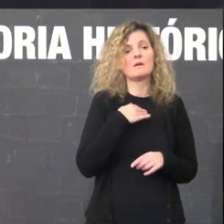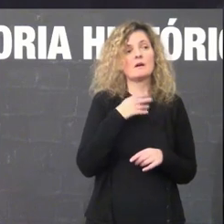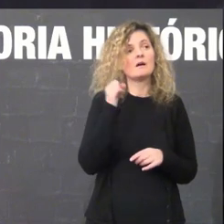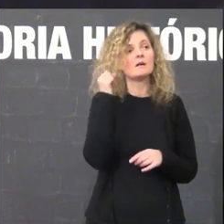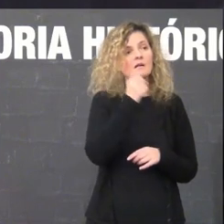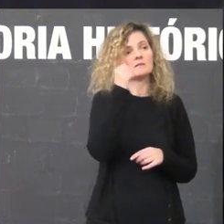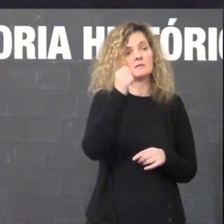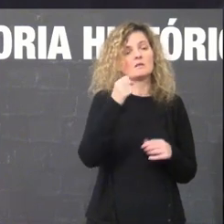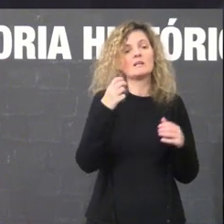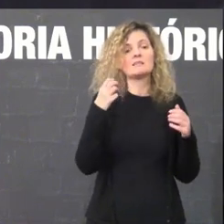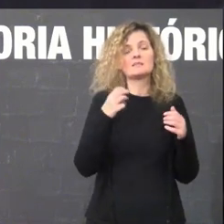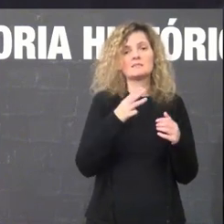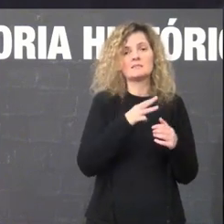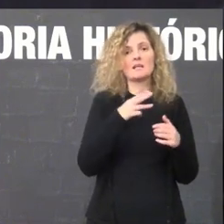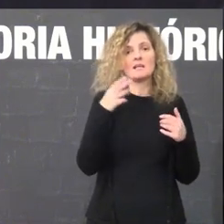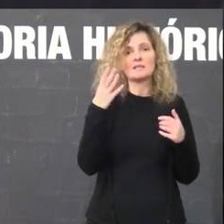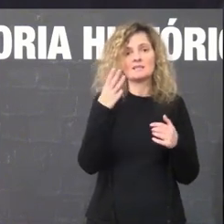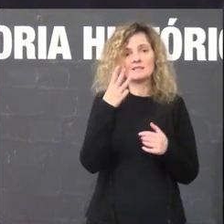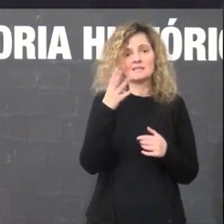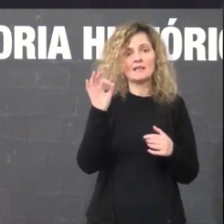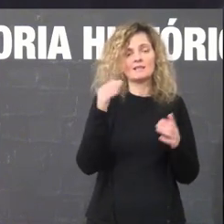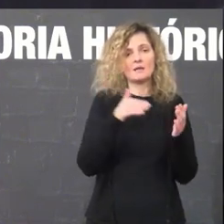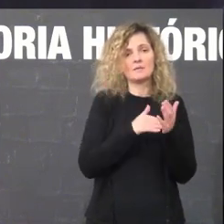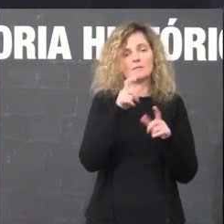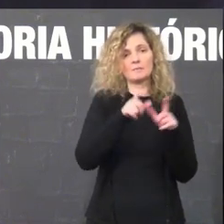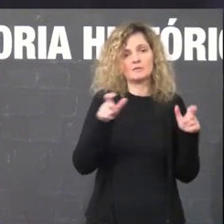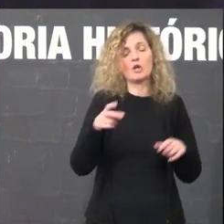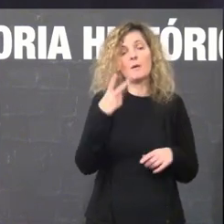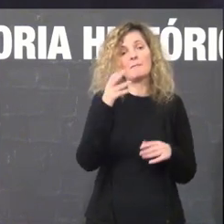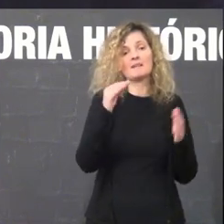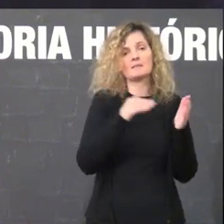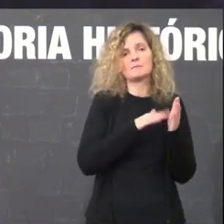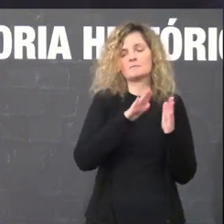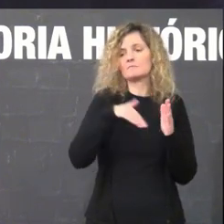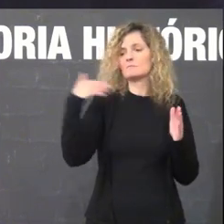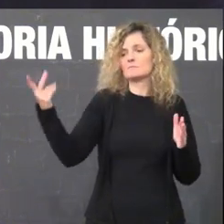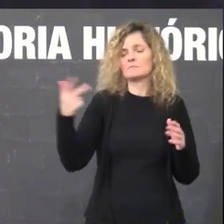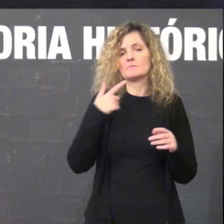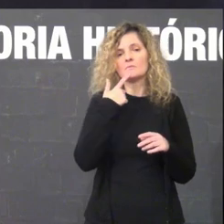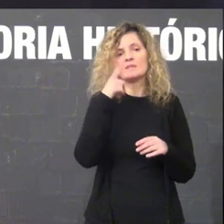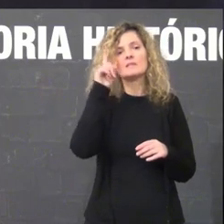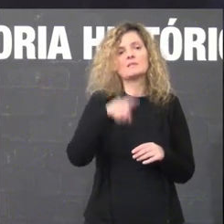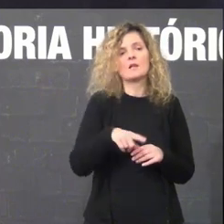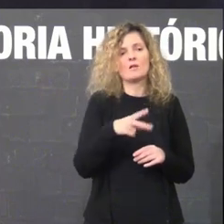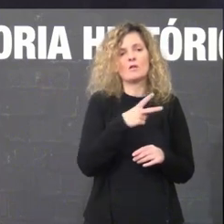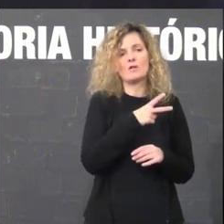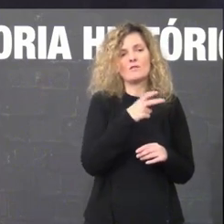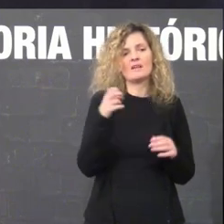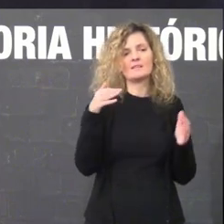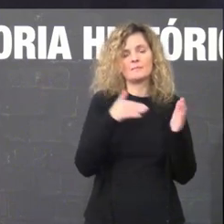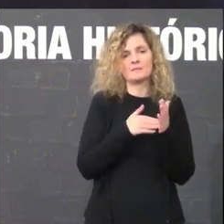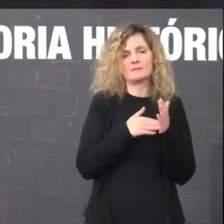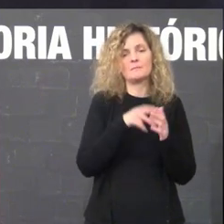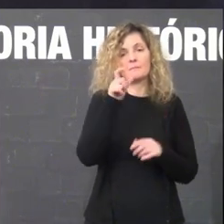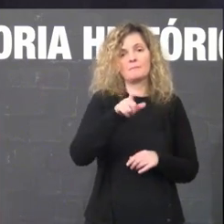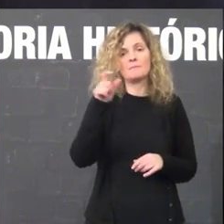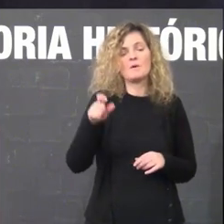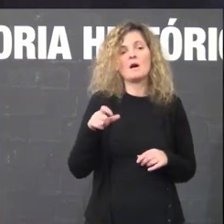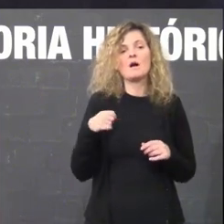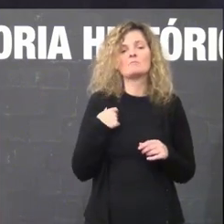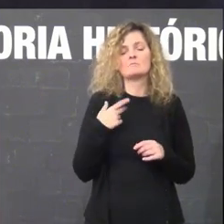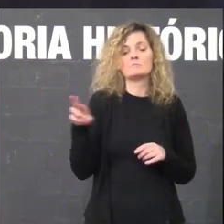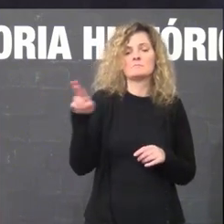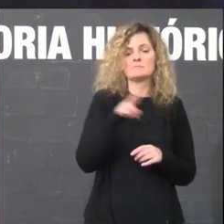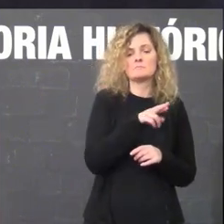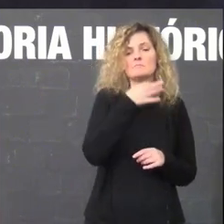30.000 personas y exilio a 200.000 personas y un genocidio y esto también forma parte del relato oficial que se ha